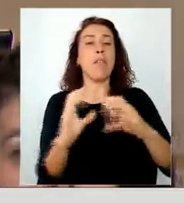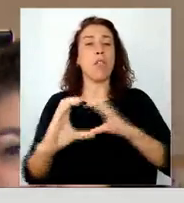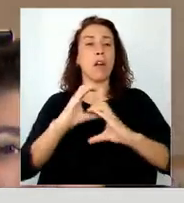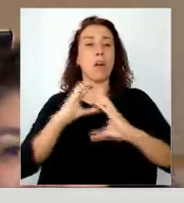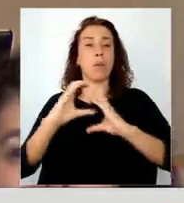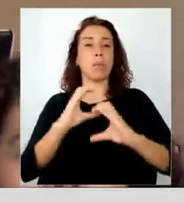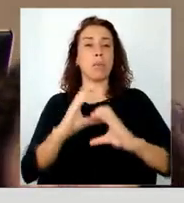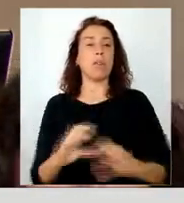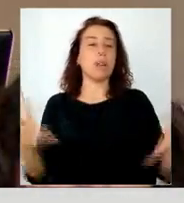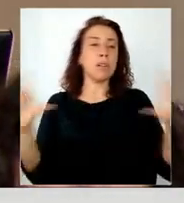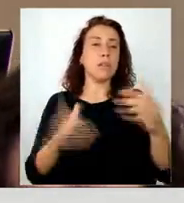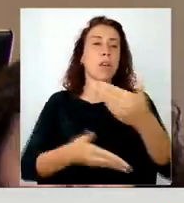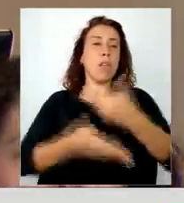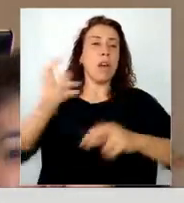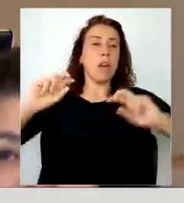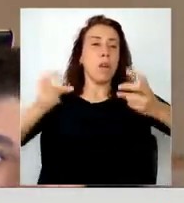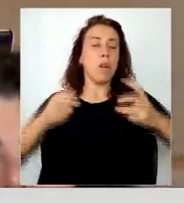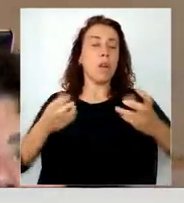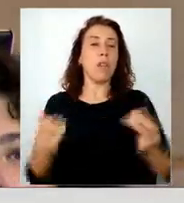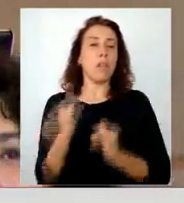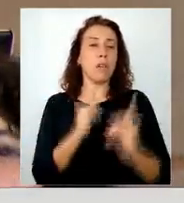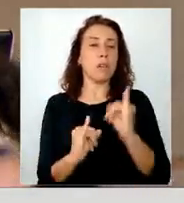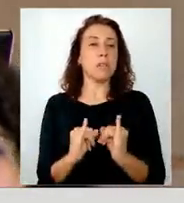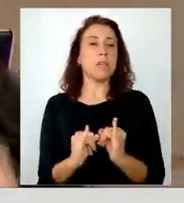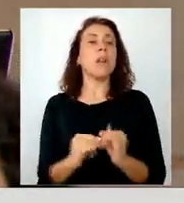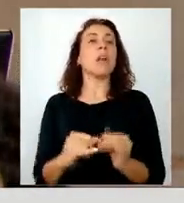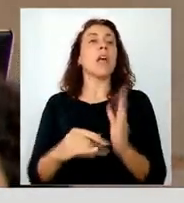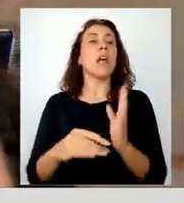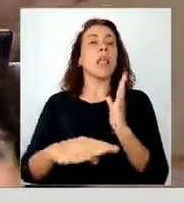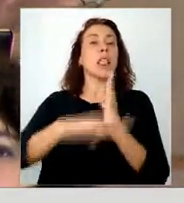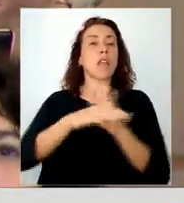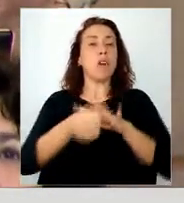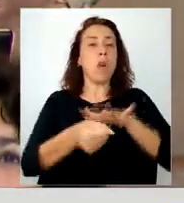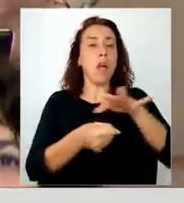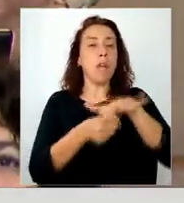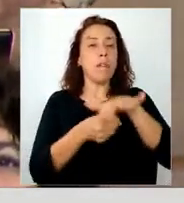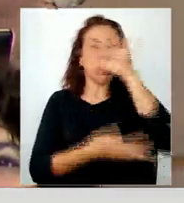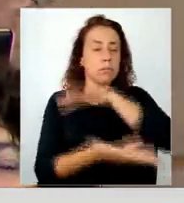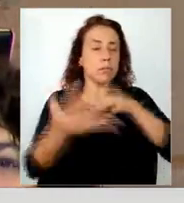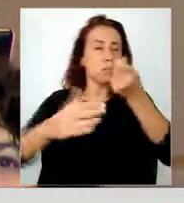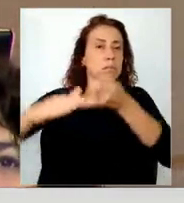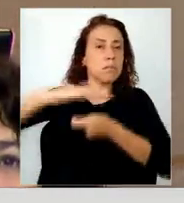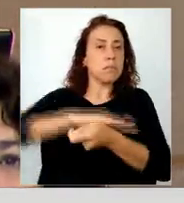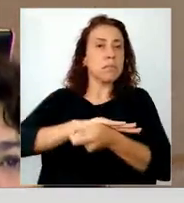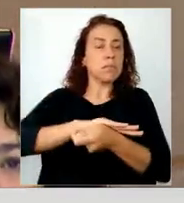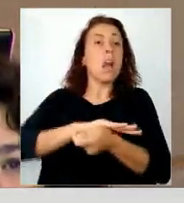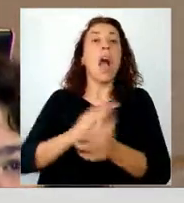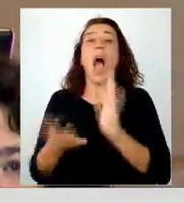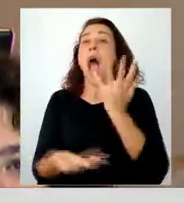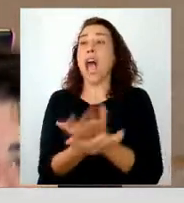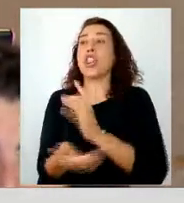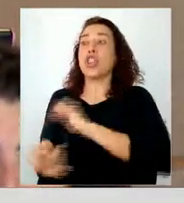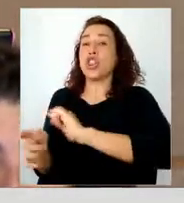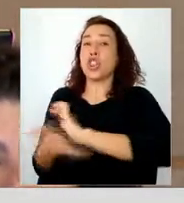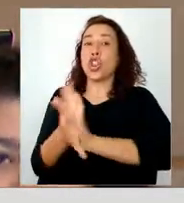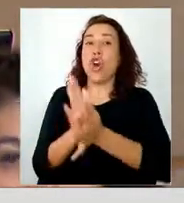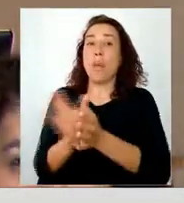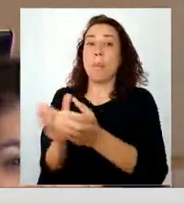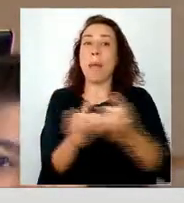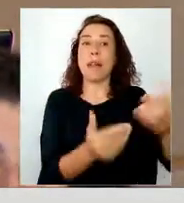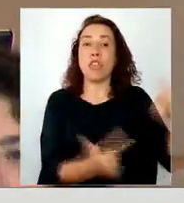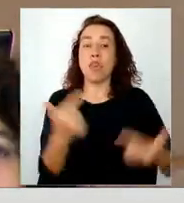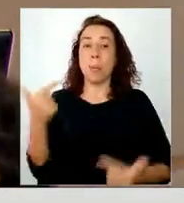de donde el tráfico de influencia la corrupción salpica para todos lados a todos los sectores políticos si aquí nadie tiene tejado de vidrio